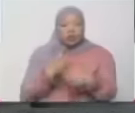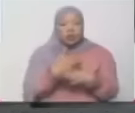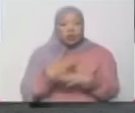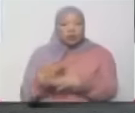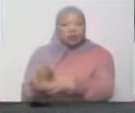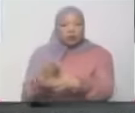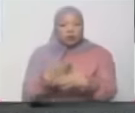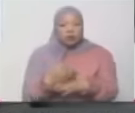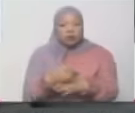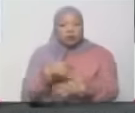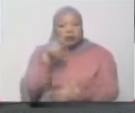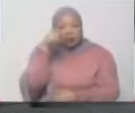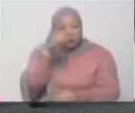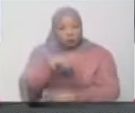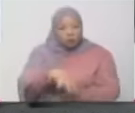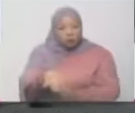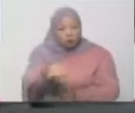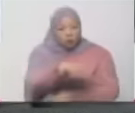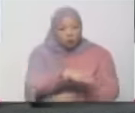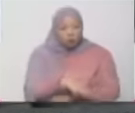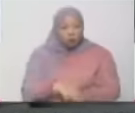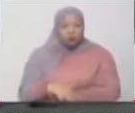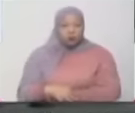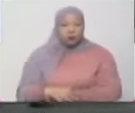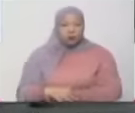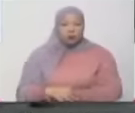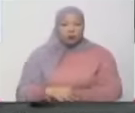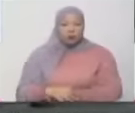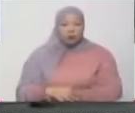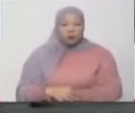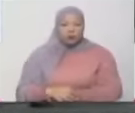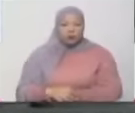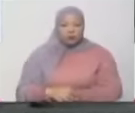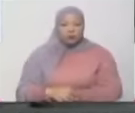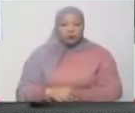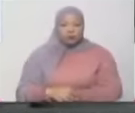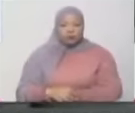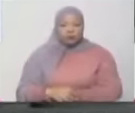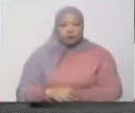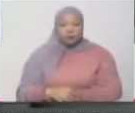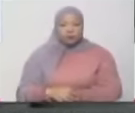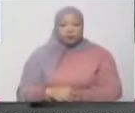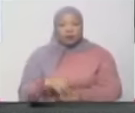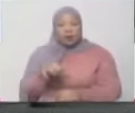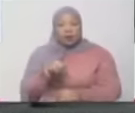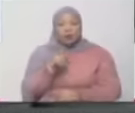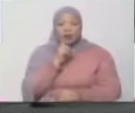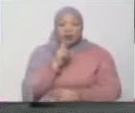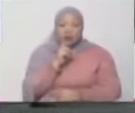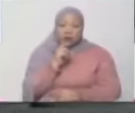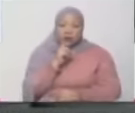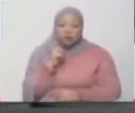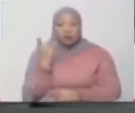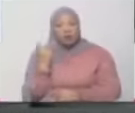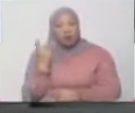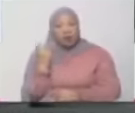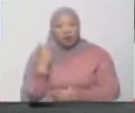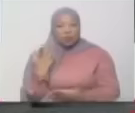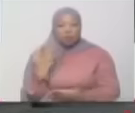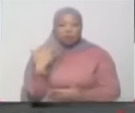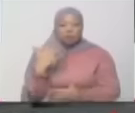mayorías, al servicio del pueblo y delegar el poder en nuestro pueblo, ¿no? Y creo que esa es una batalla que todavía tenemos que seguir